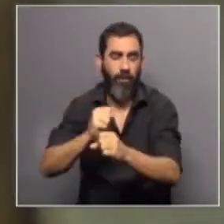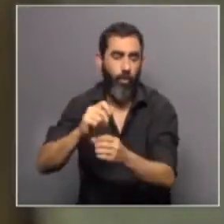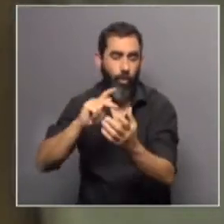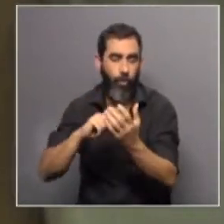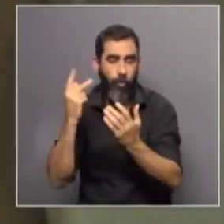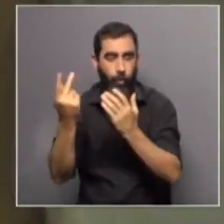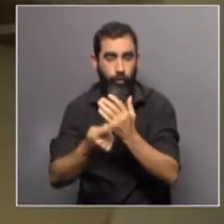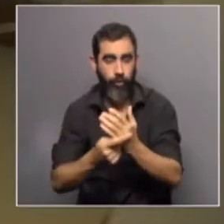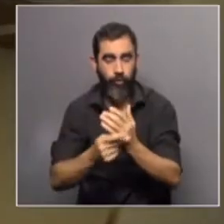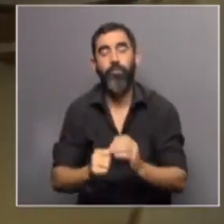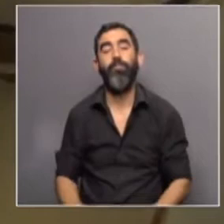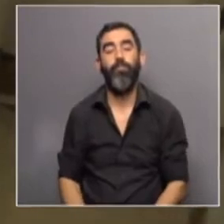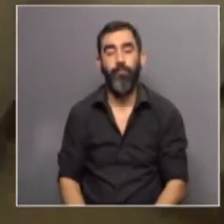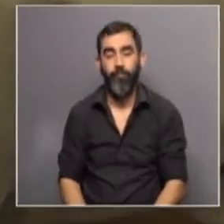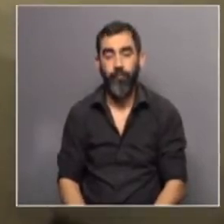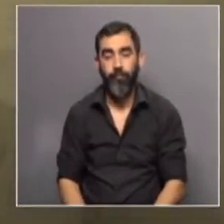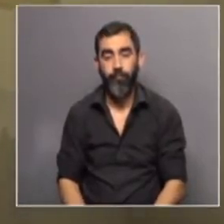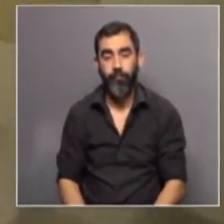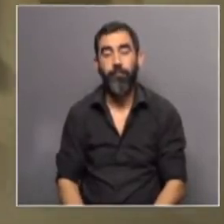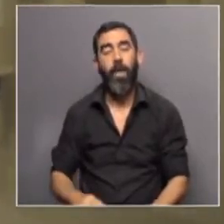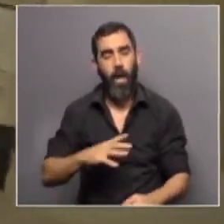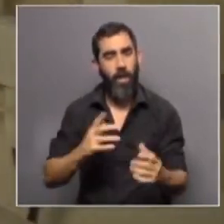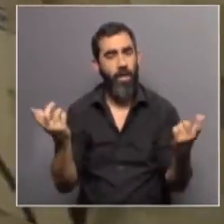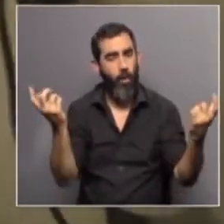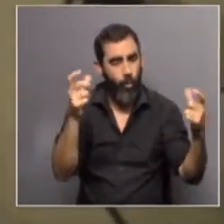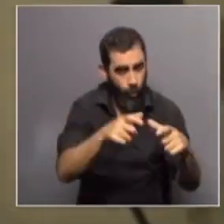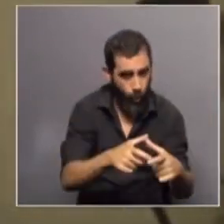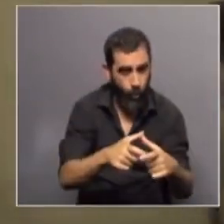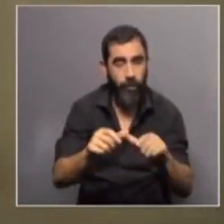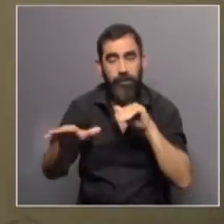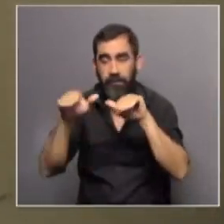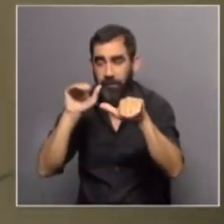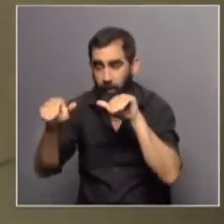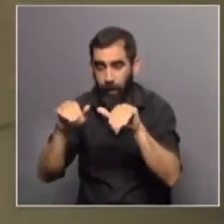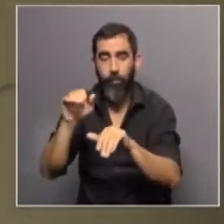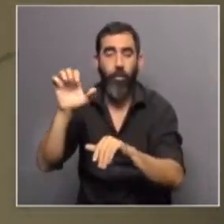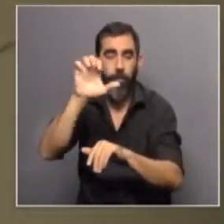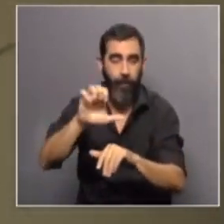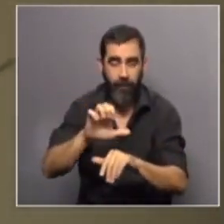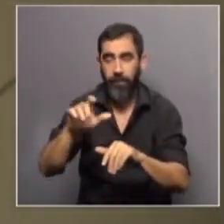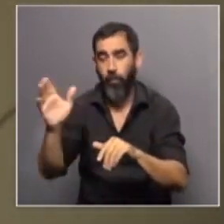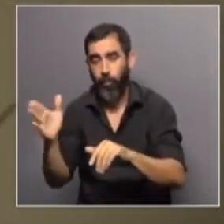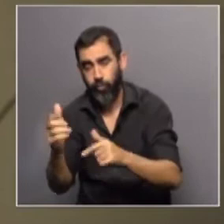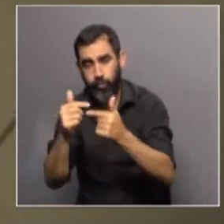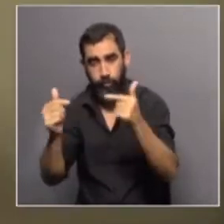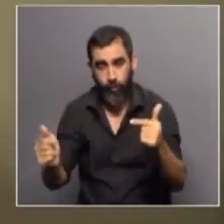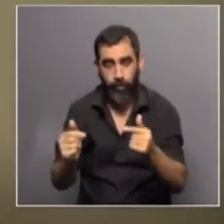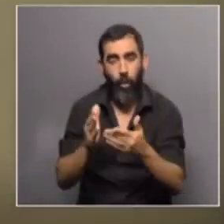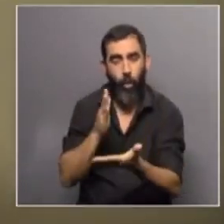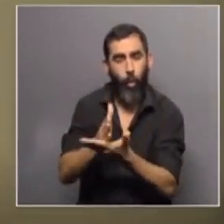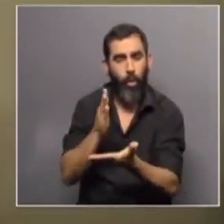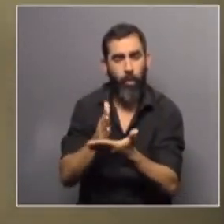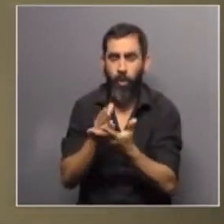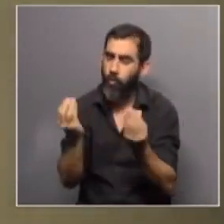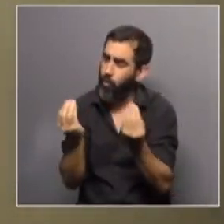El seguimiento activo, digamos. Generamos las reuniones, convocamos a las partes, colaboramos muchísimo